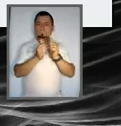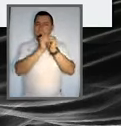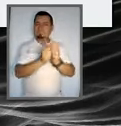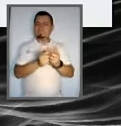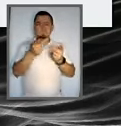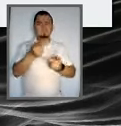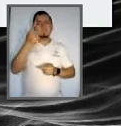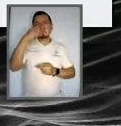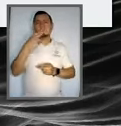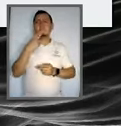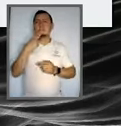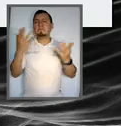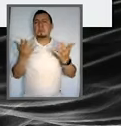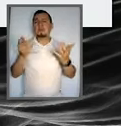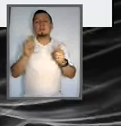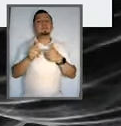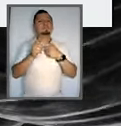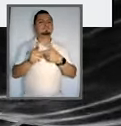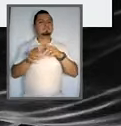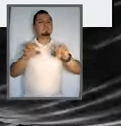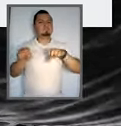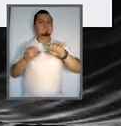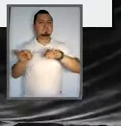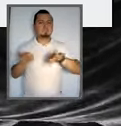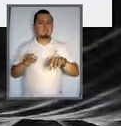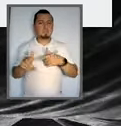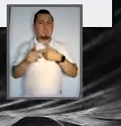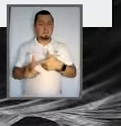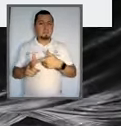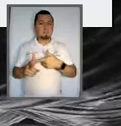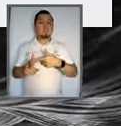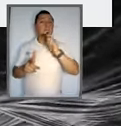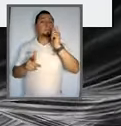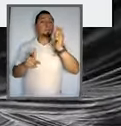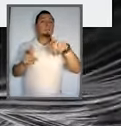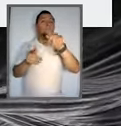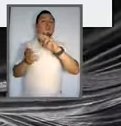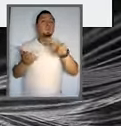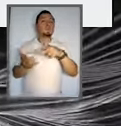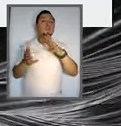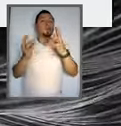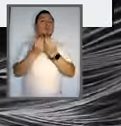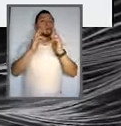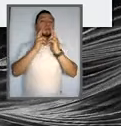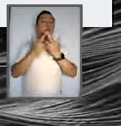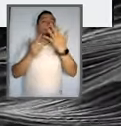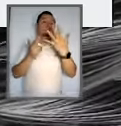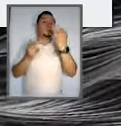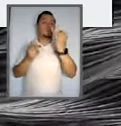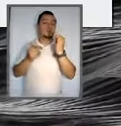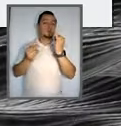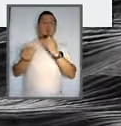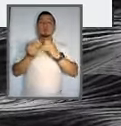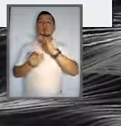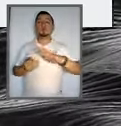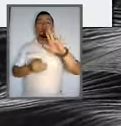ver con el compromiso de seguir generando las fichas didácticas, con una reunión para el día 5 de junio de